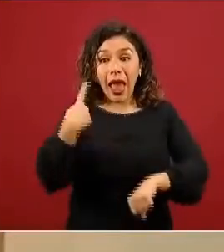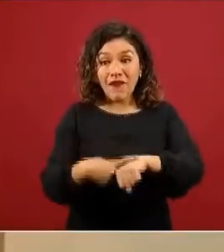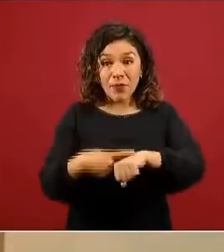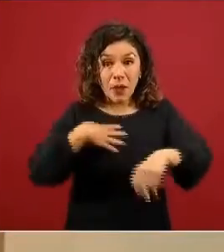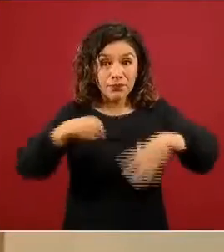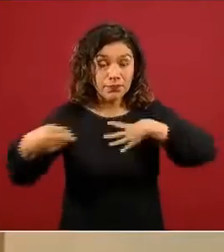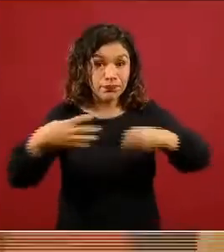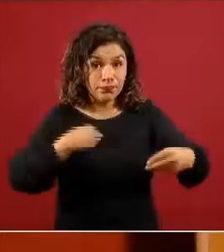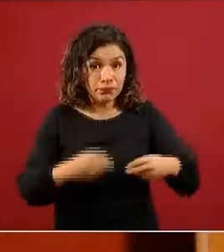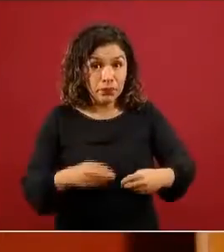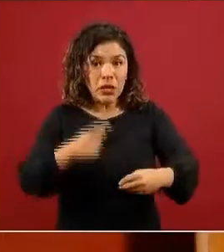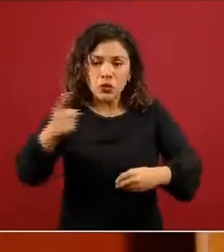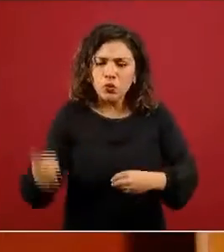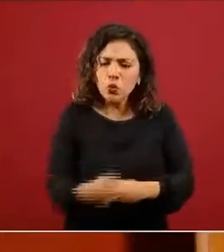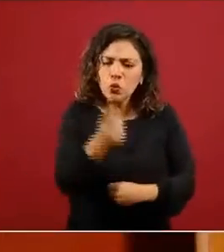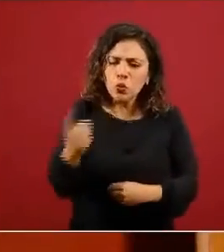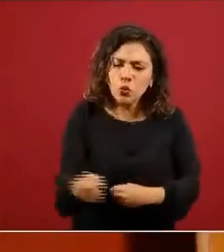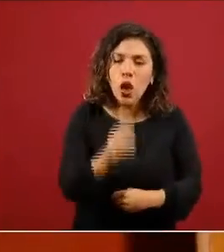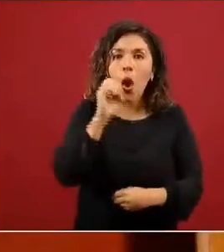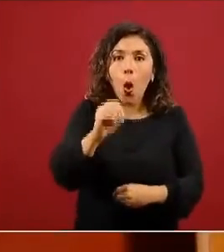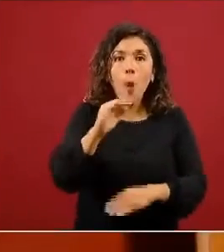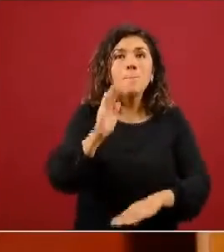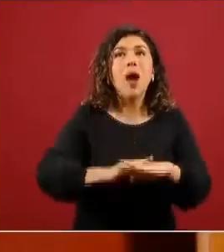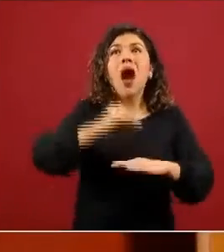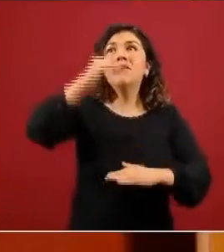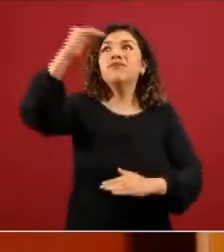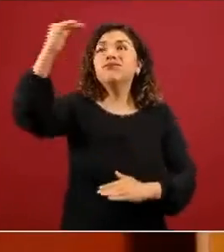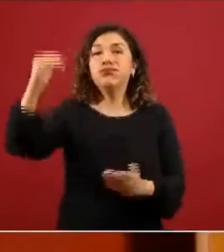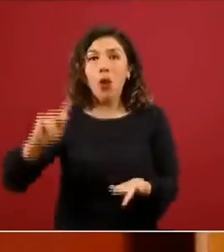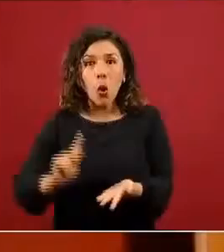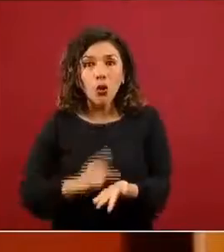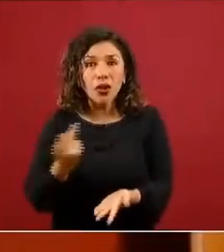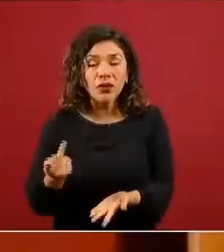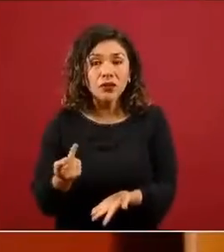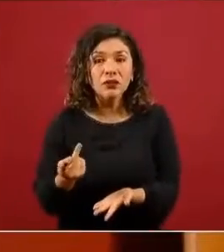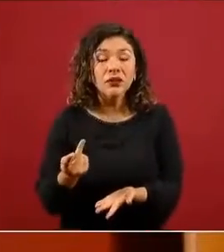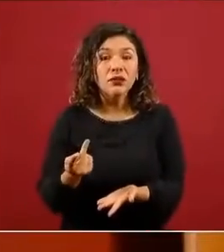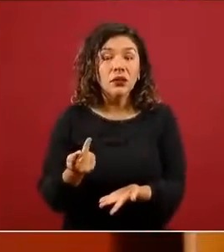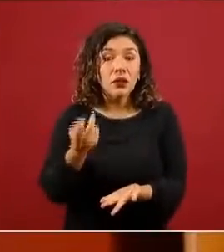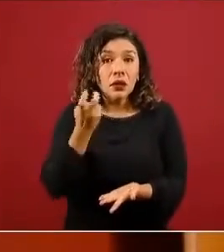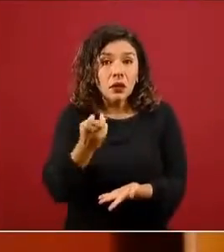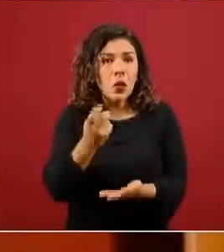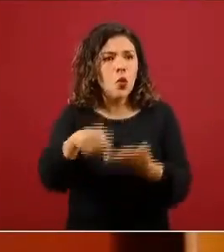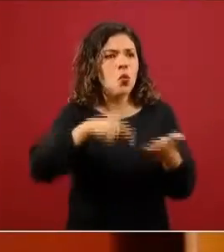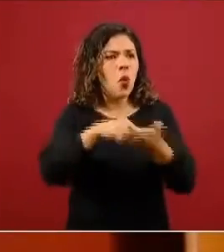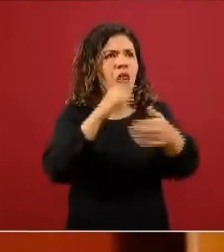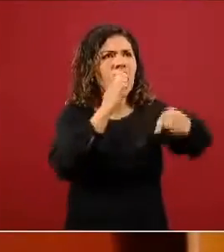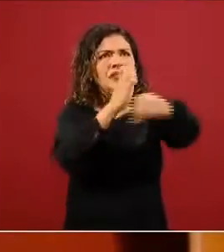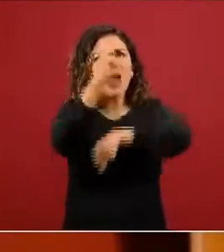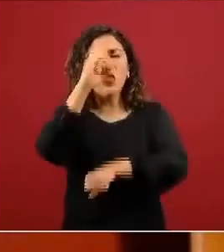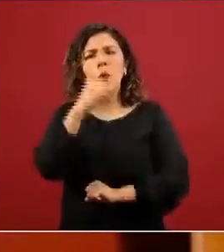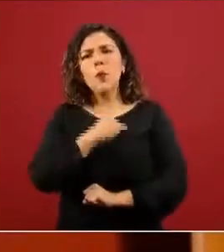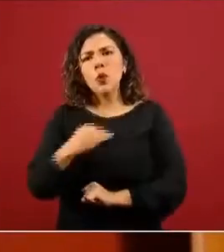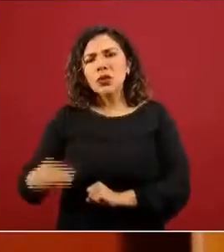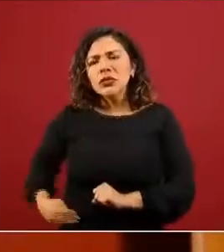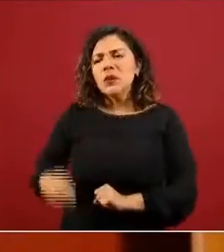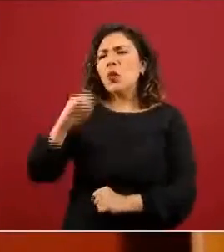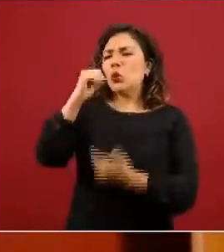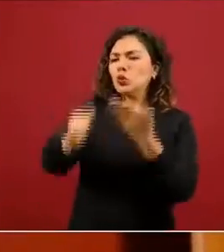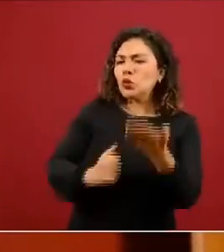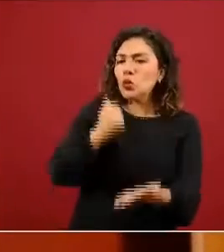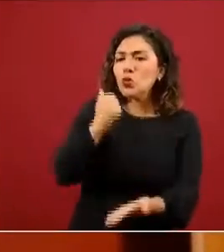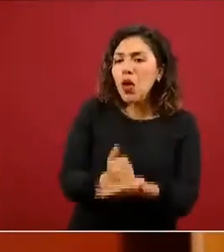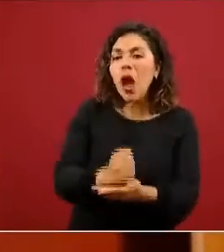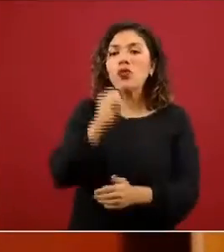epidemia se mantenga o que la epidemia vuelva a crecer en un estado, en un municipio, en una